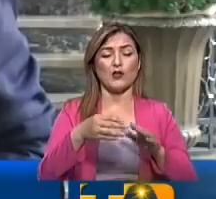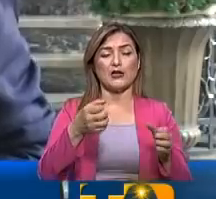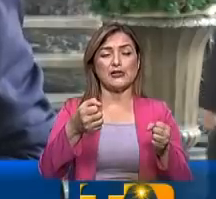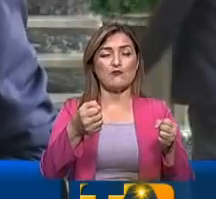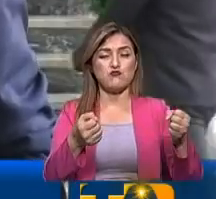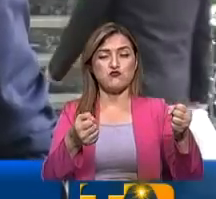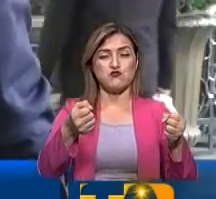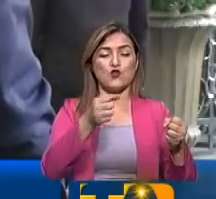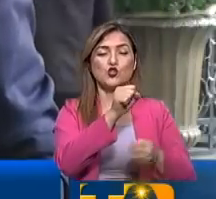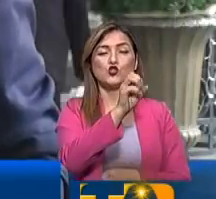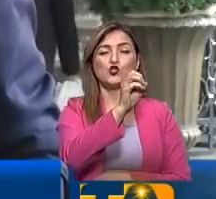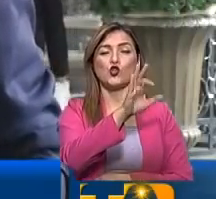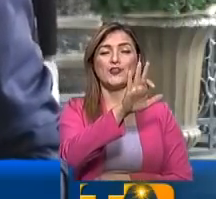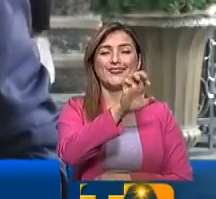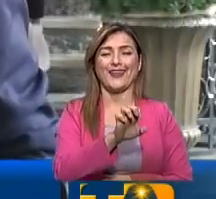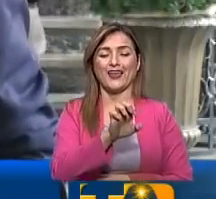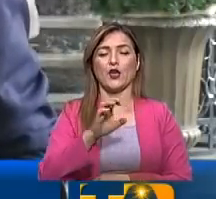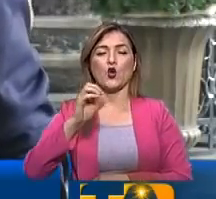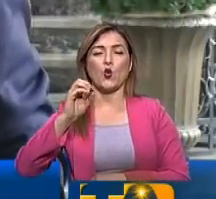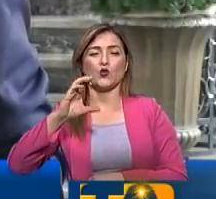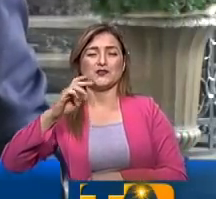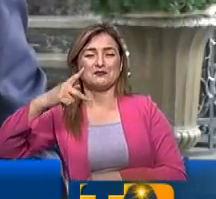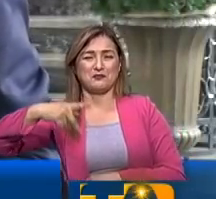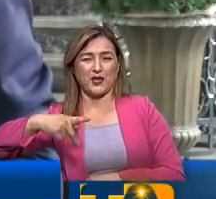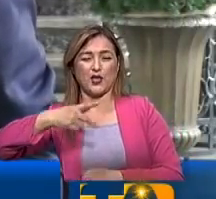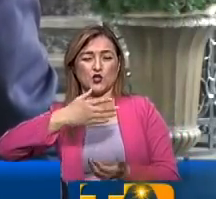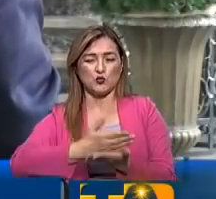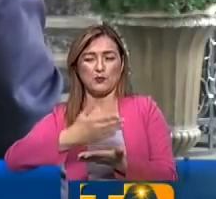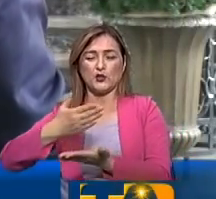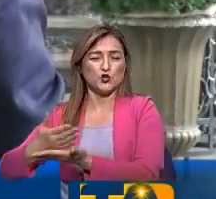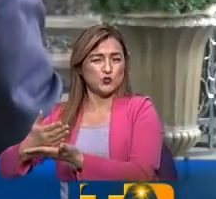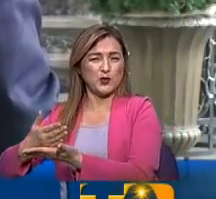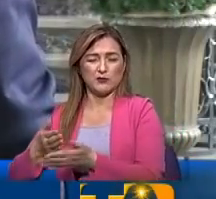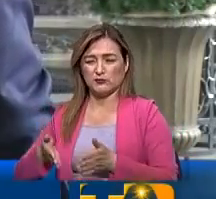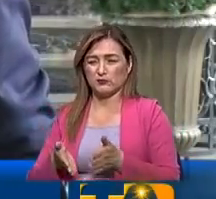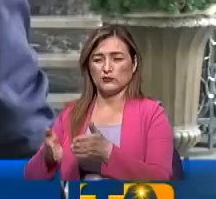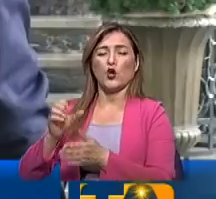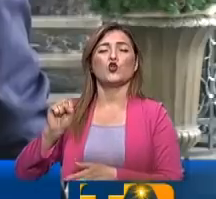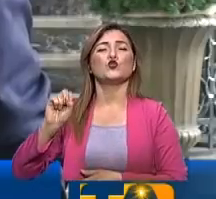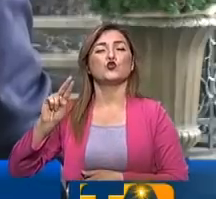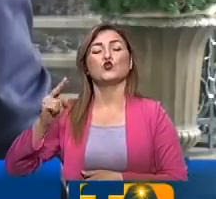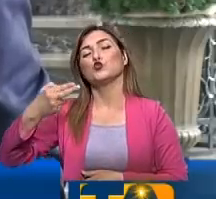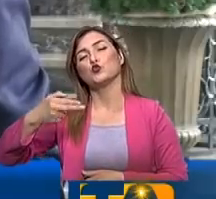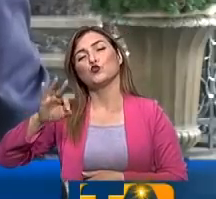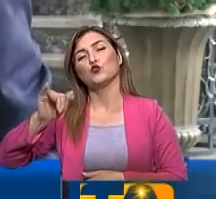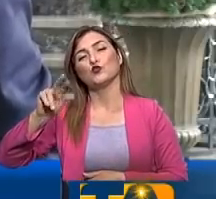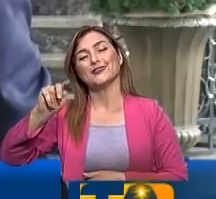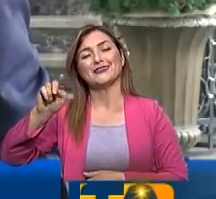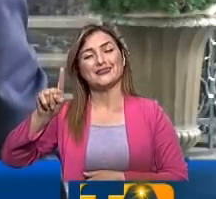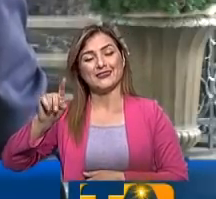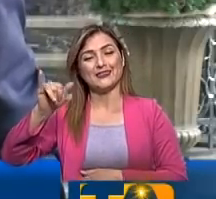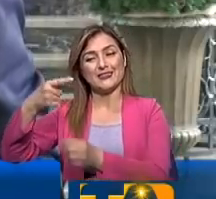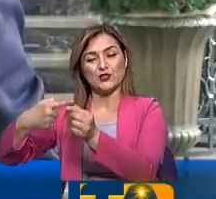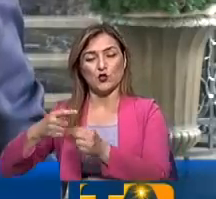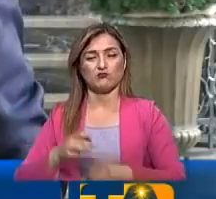del SOTE y a través de los EP, así como también del poliducto Chuchufindi-Quito. Esto